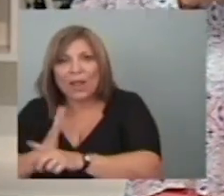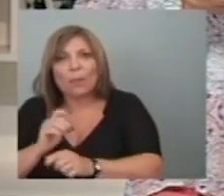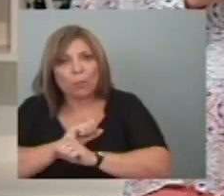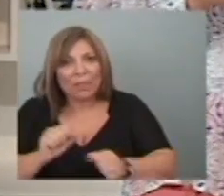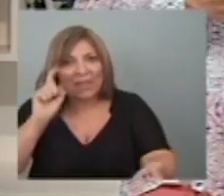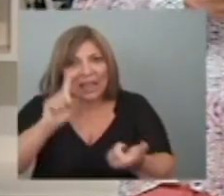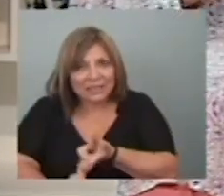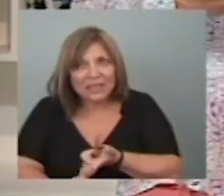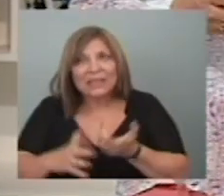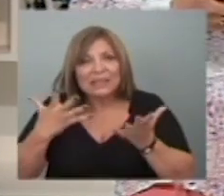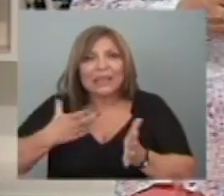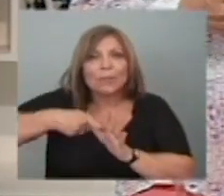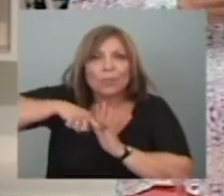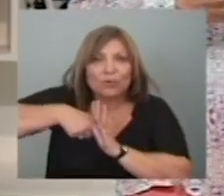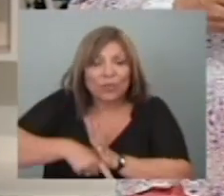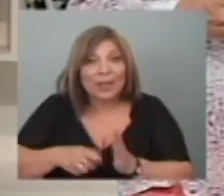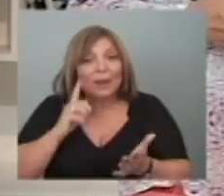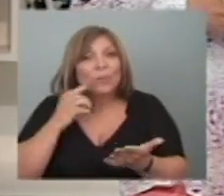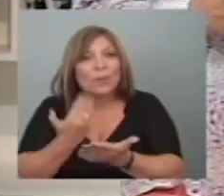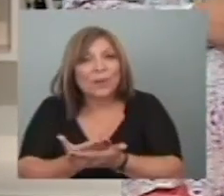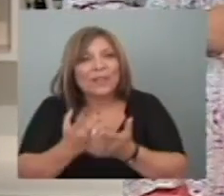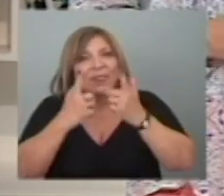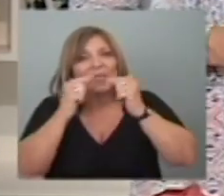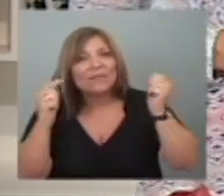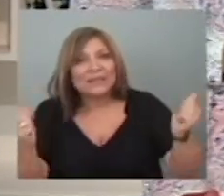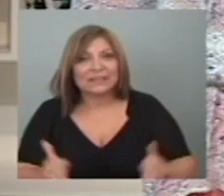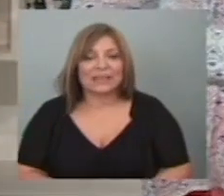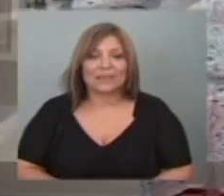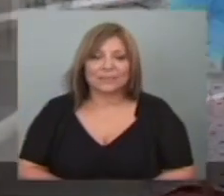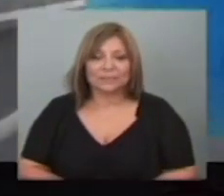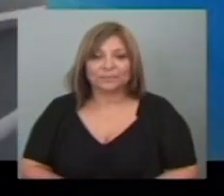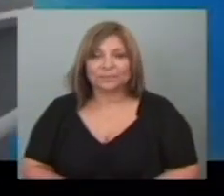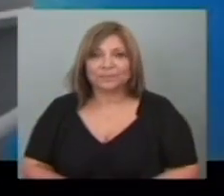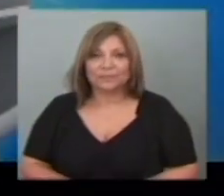nos interesaba profundizar y esa es la propuesta sobre la diversidad sexual. Vemos un adelanto.